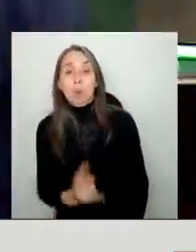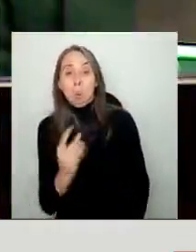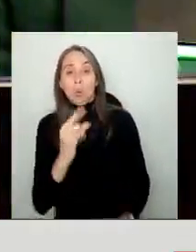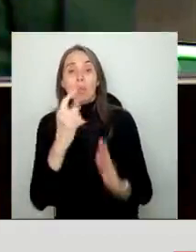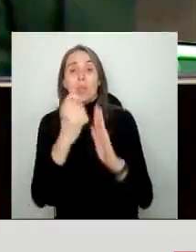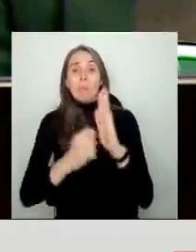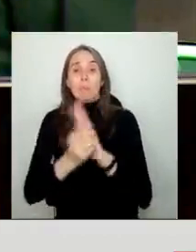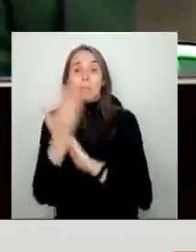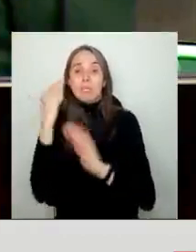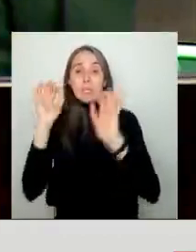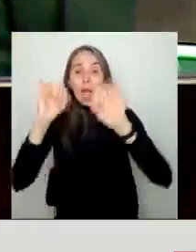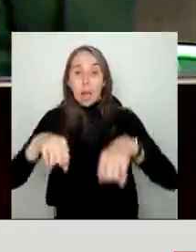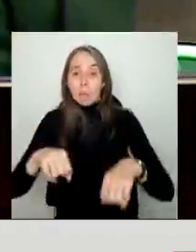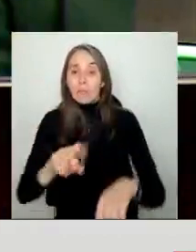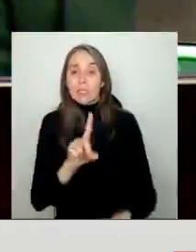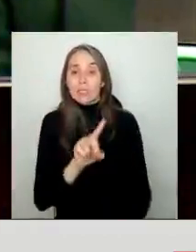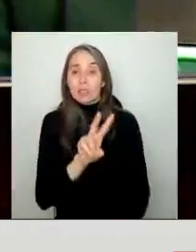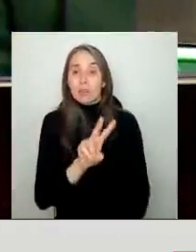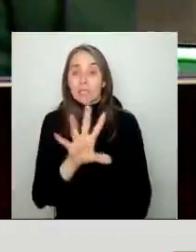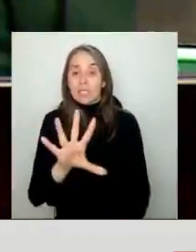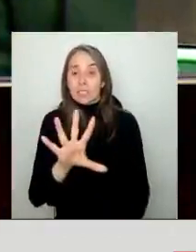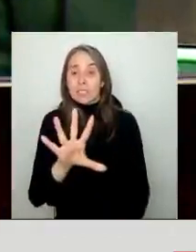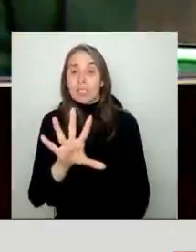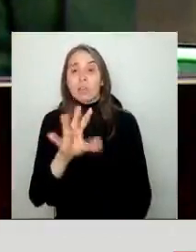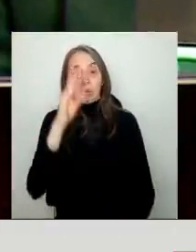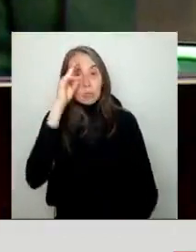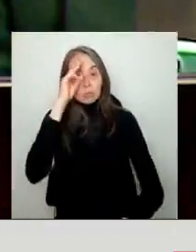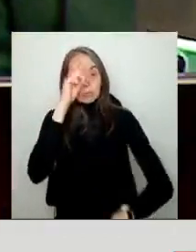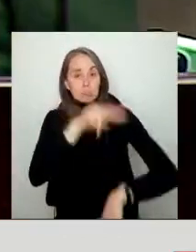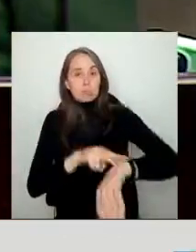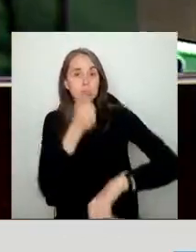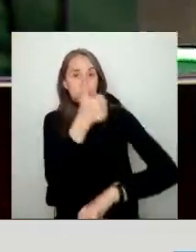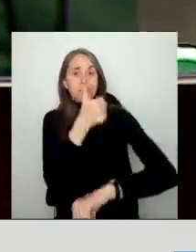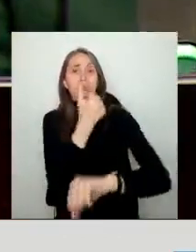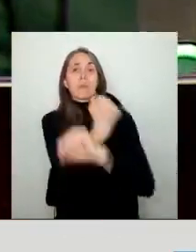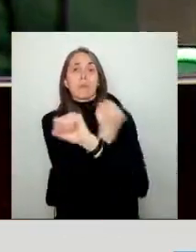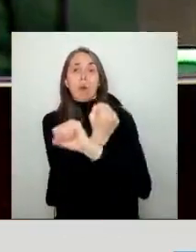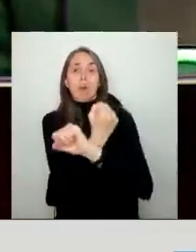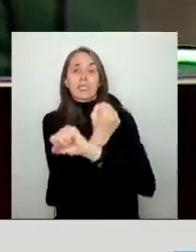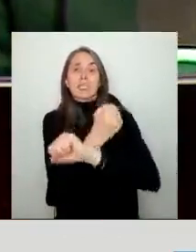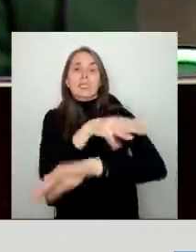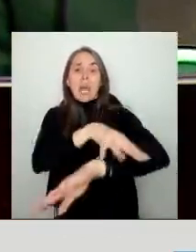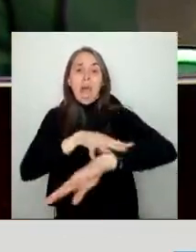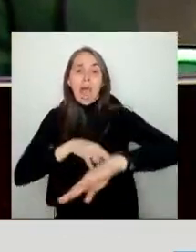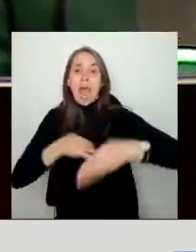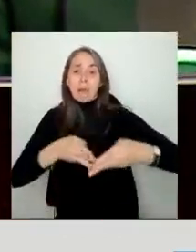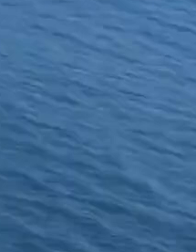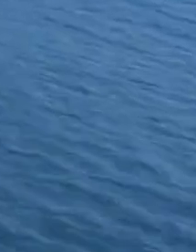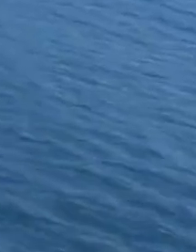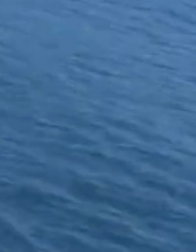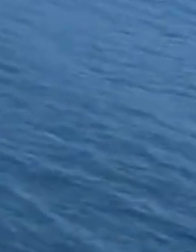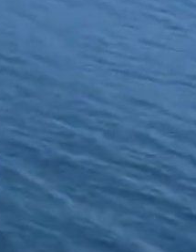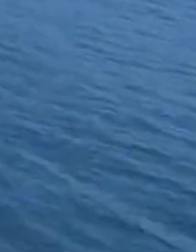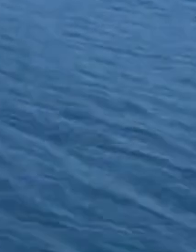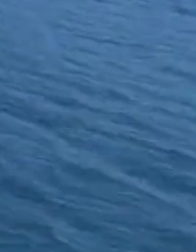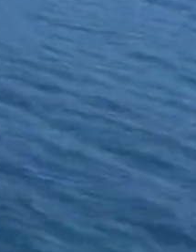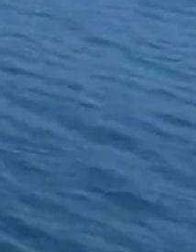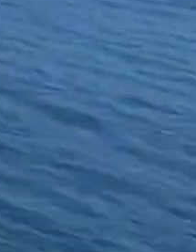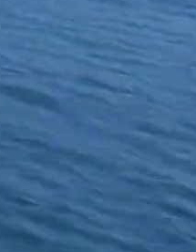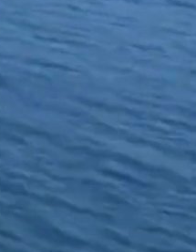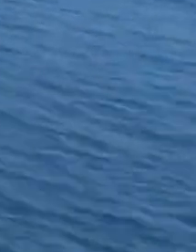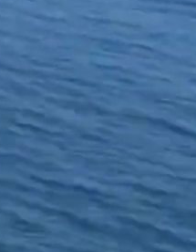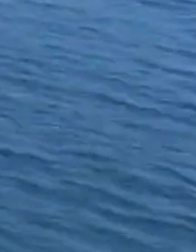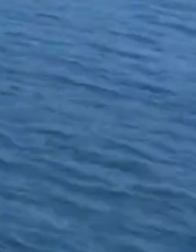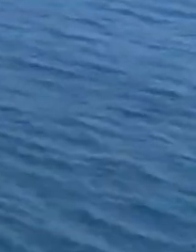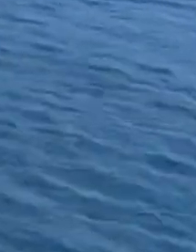aumentamos en 125 oficiales la policía marítima de la armada de chile y en 500 gente de mar cabe recordar que la